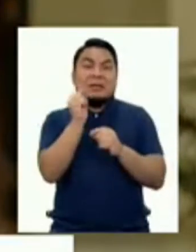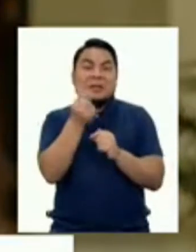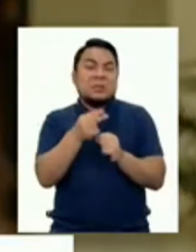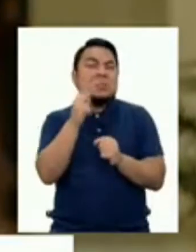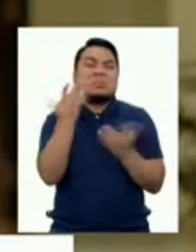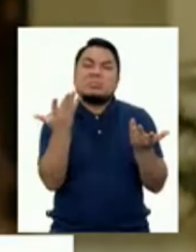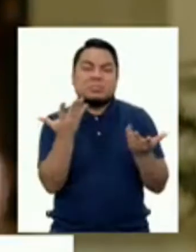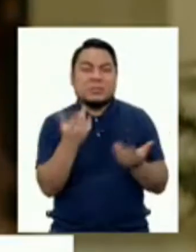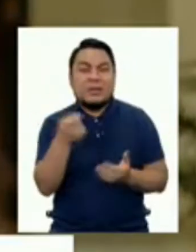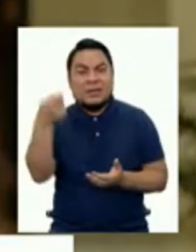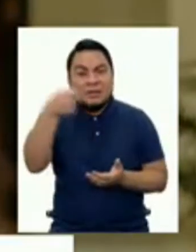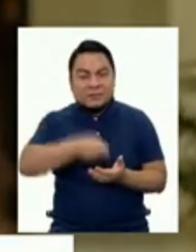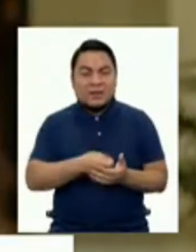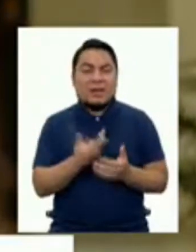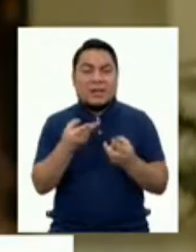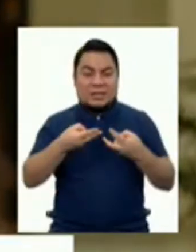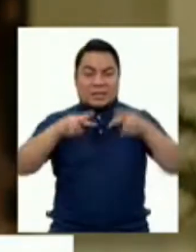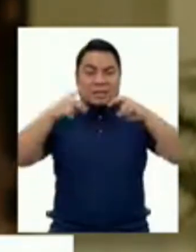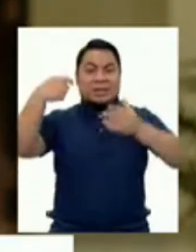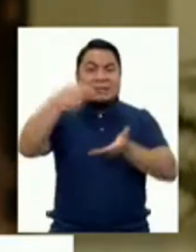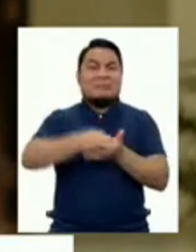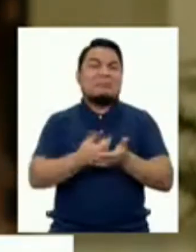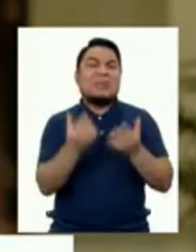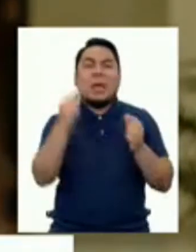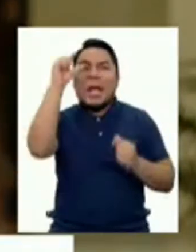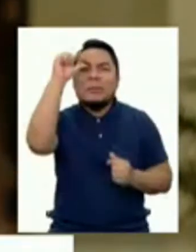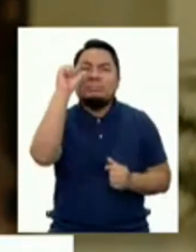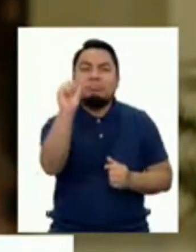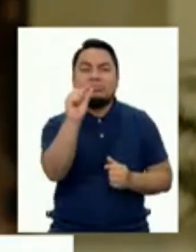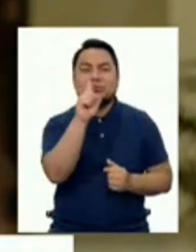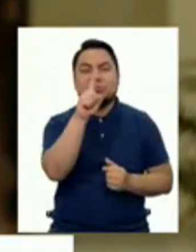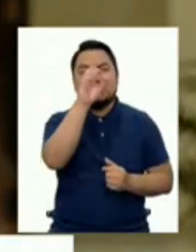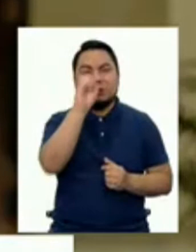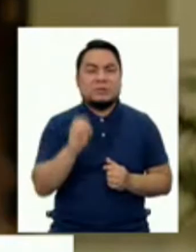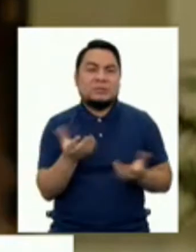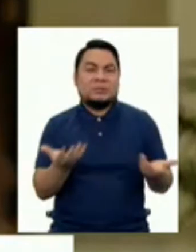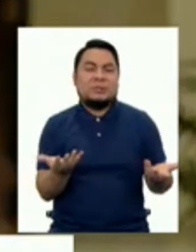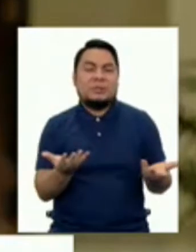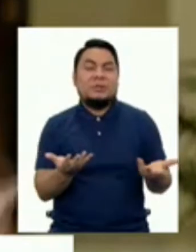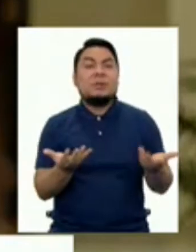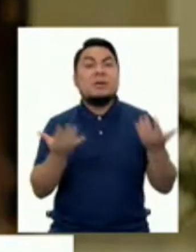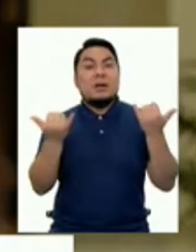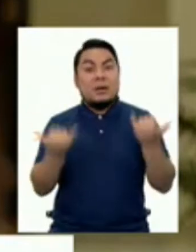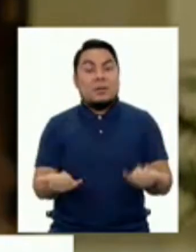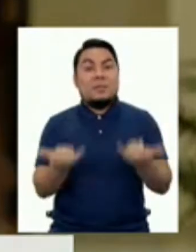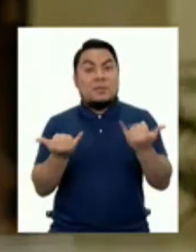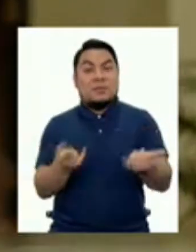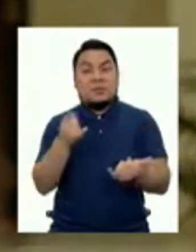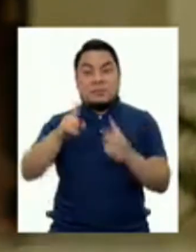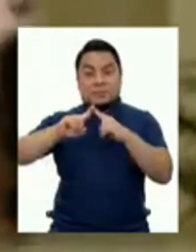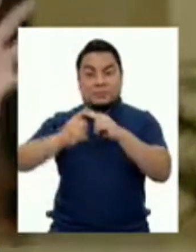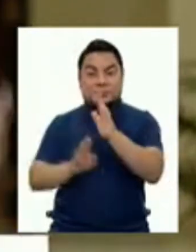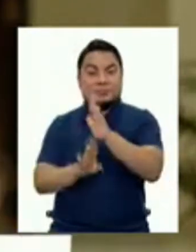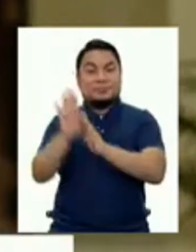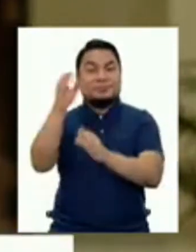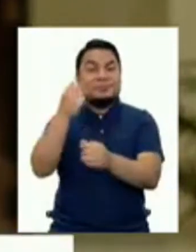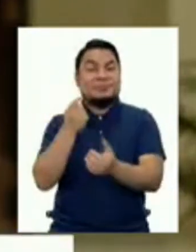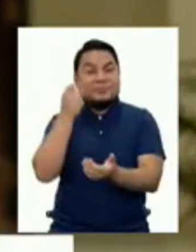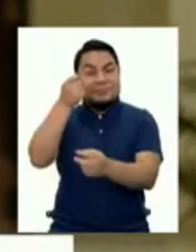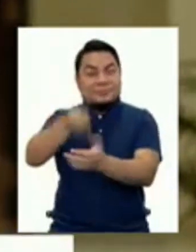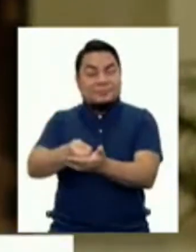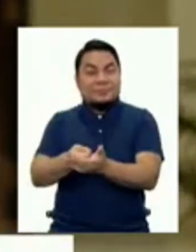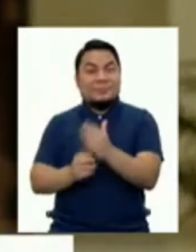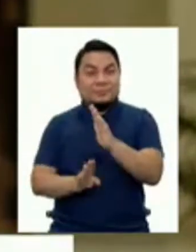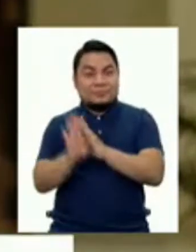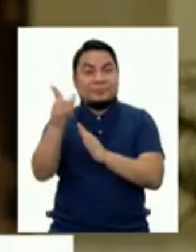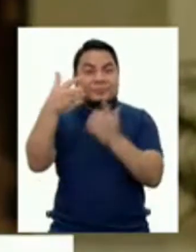pago y en cuanto a tasa de interés. Hoy mismo, porque Reactiva era